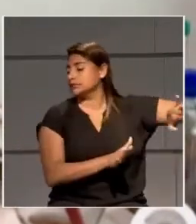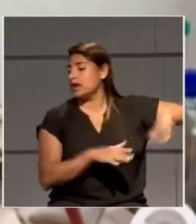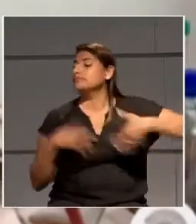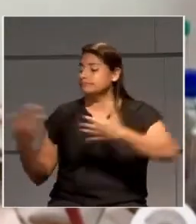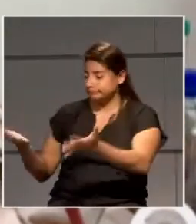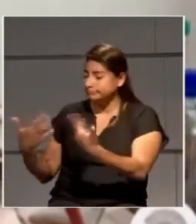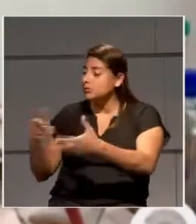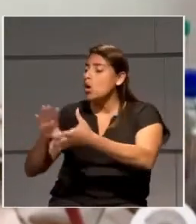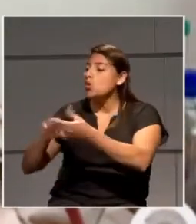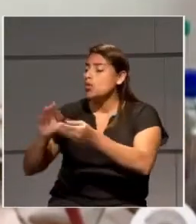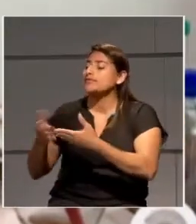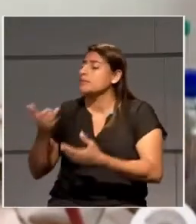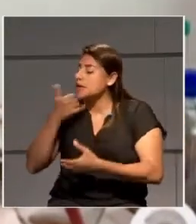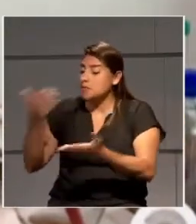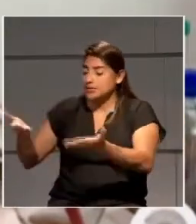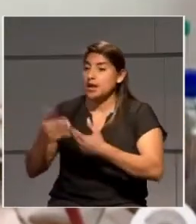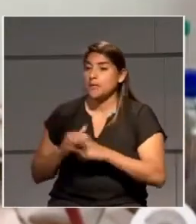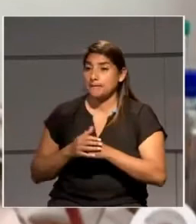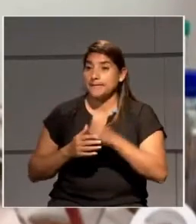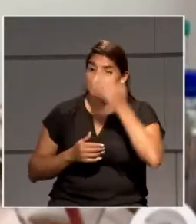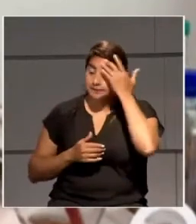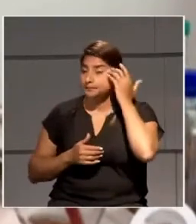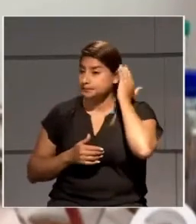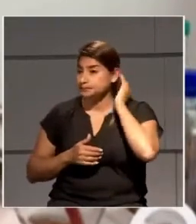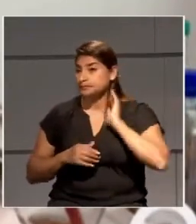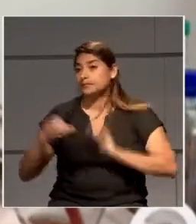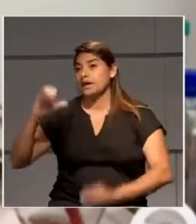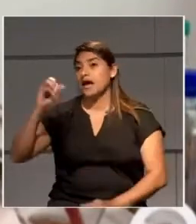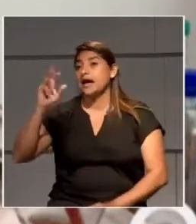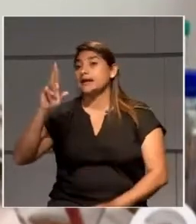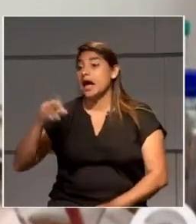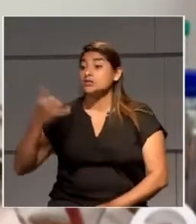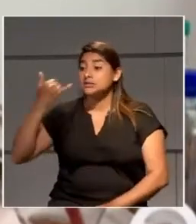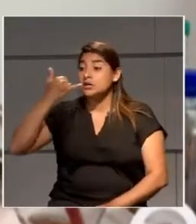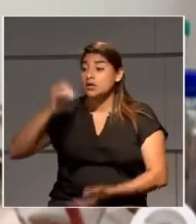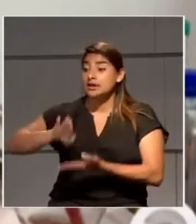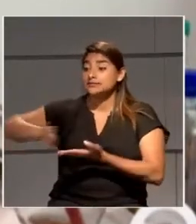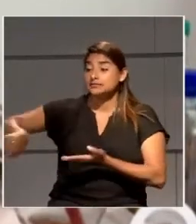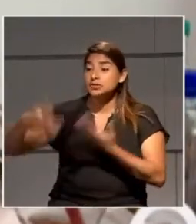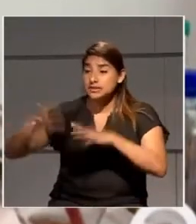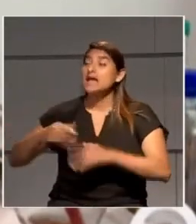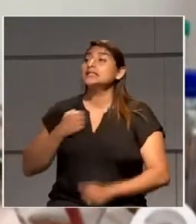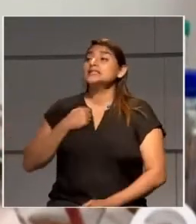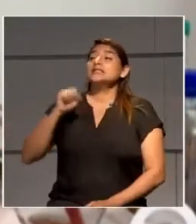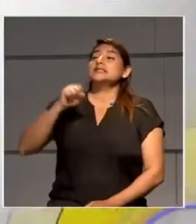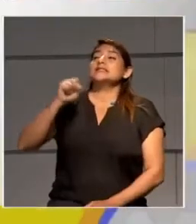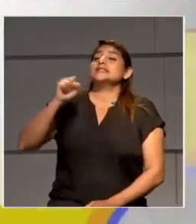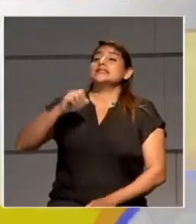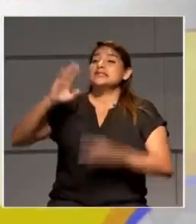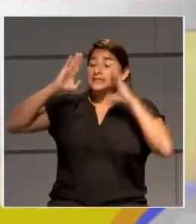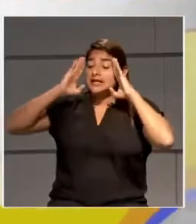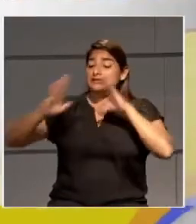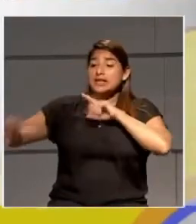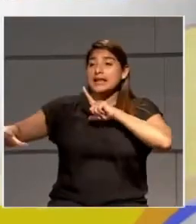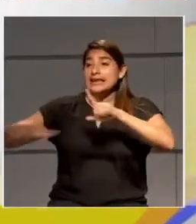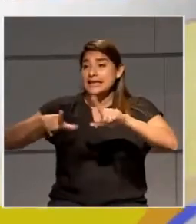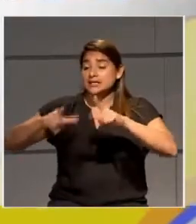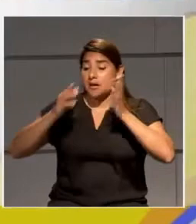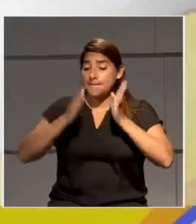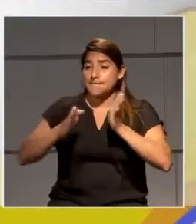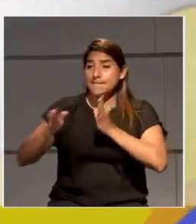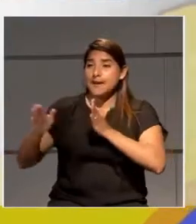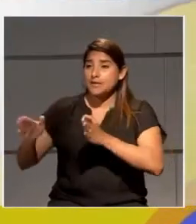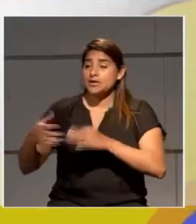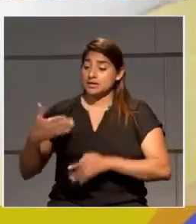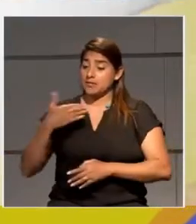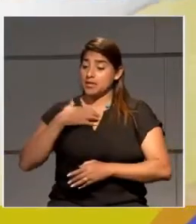Dígame, cuénteme, ¿qué fue lo que nos trajo? Espérese, Caro, ¿y usted ya soltó el celular? Sí, ya lo solté. Ya estoy lista, preparada.